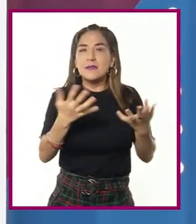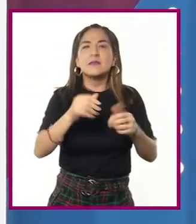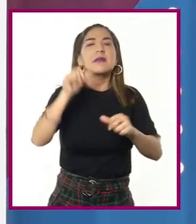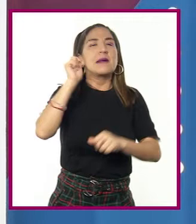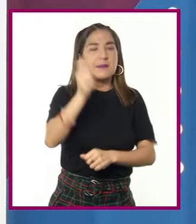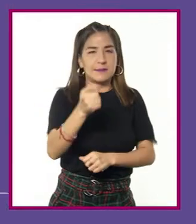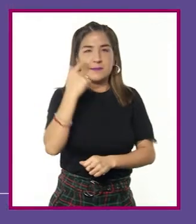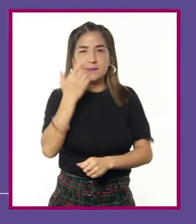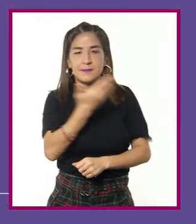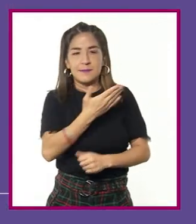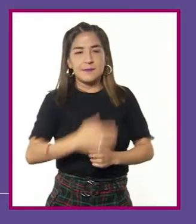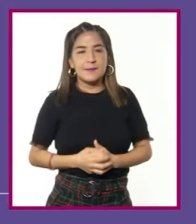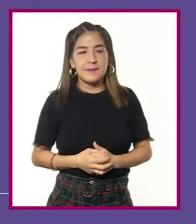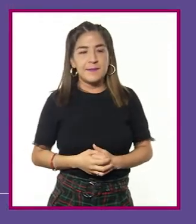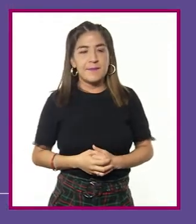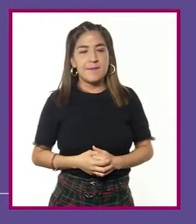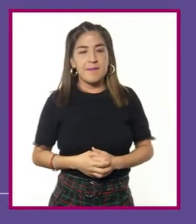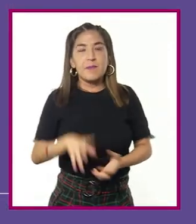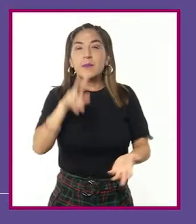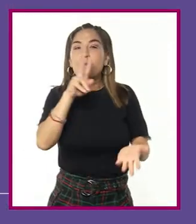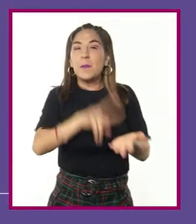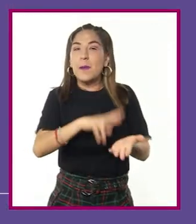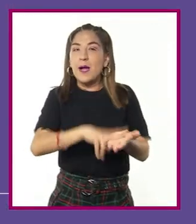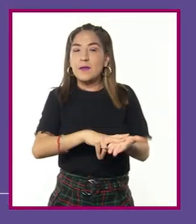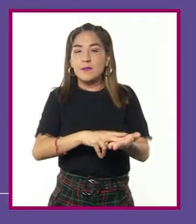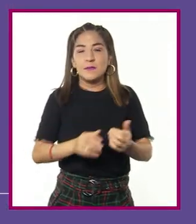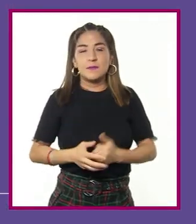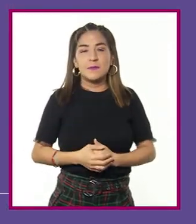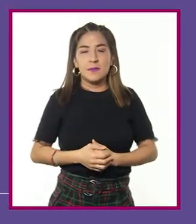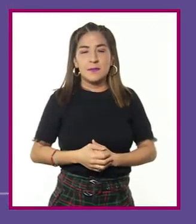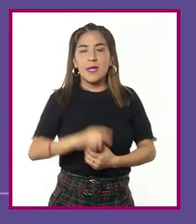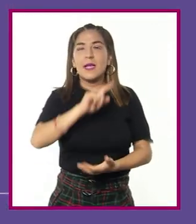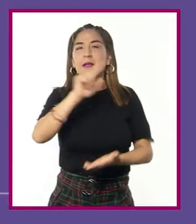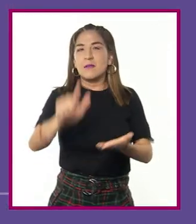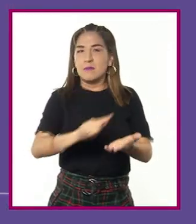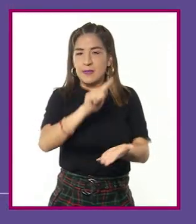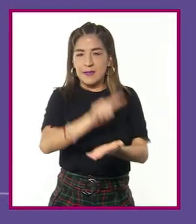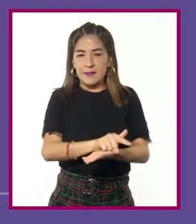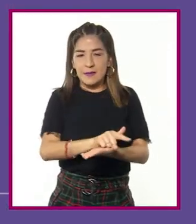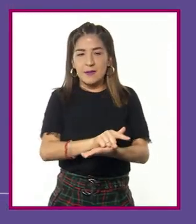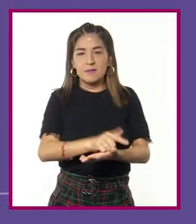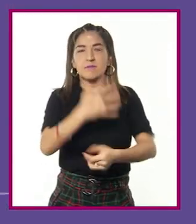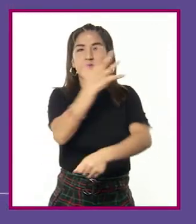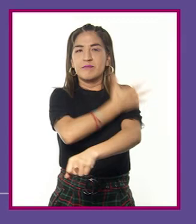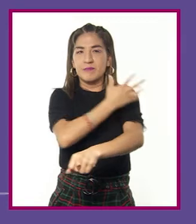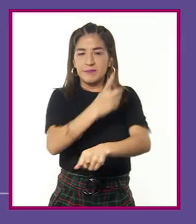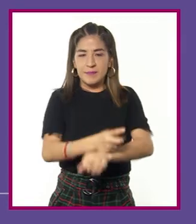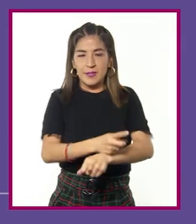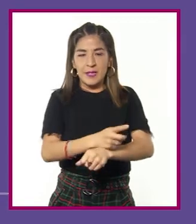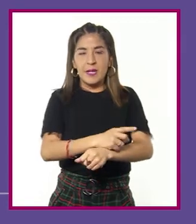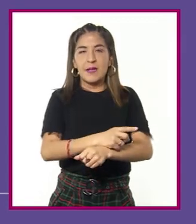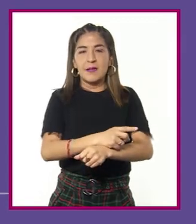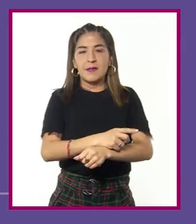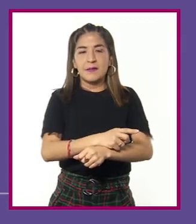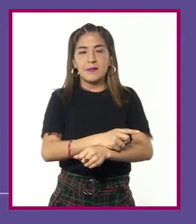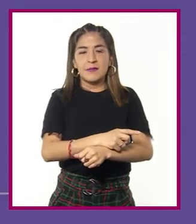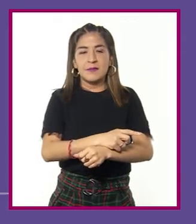los siguientes: valores, legalidad, honradez,